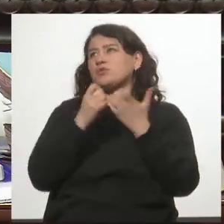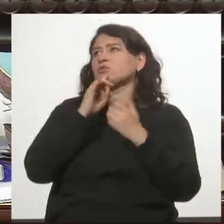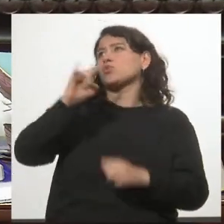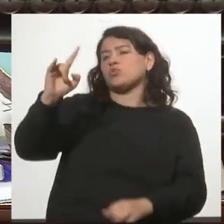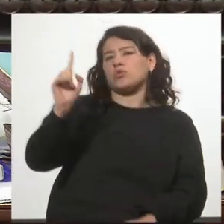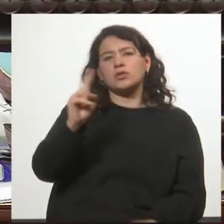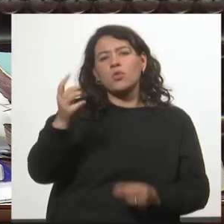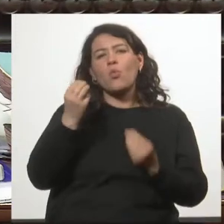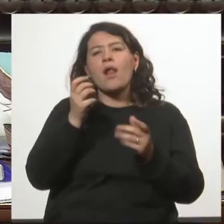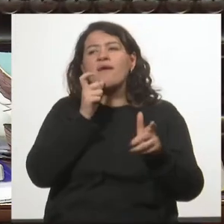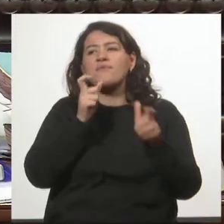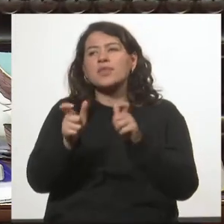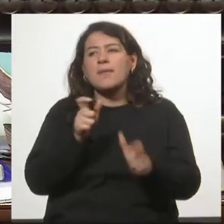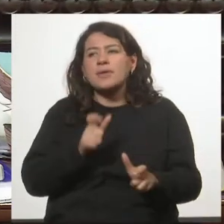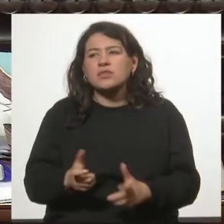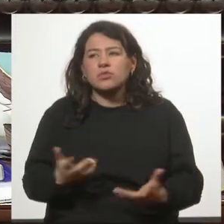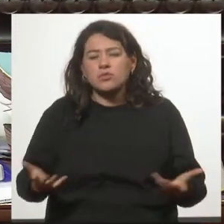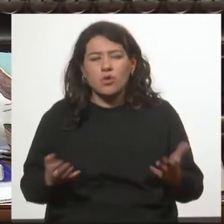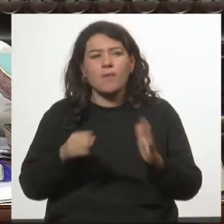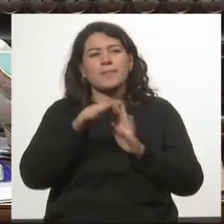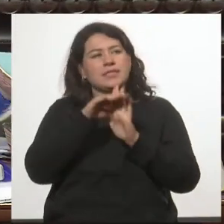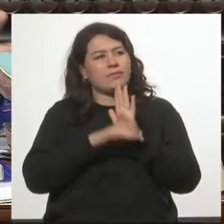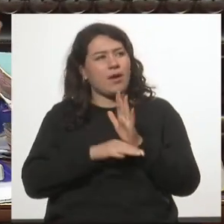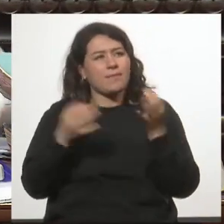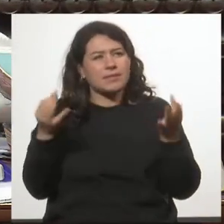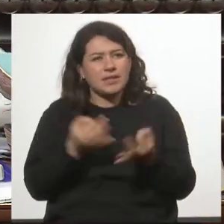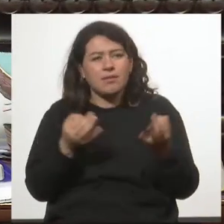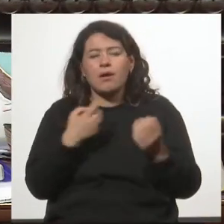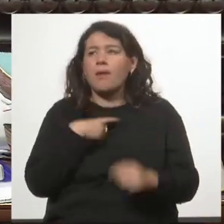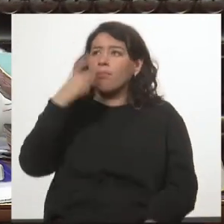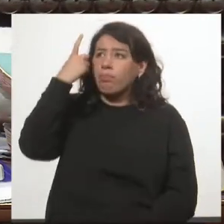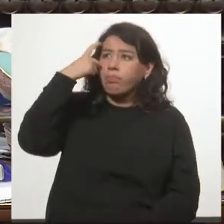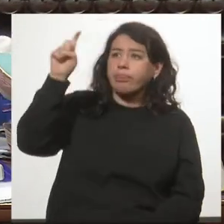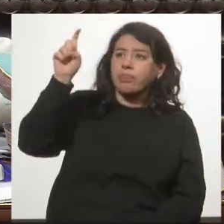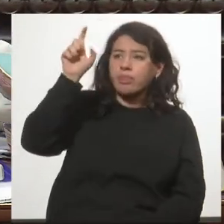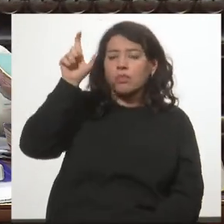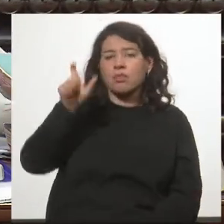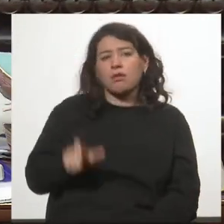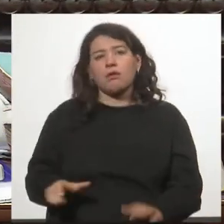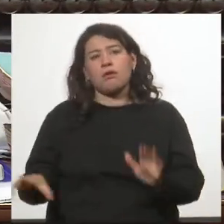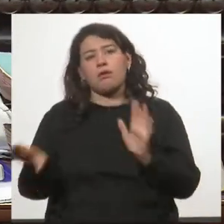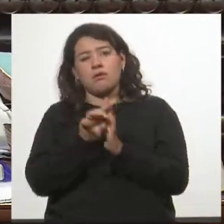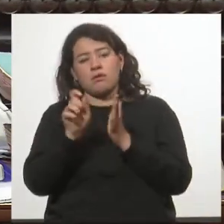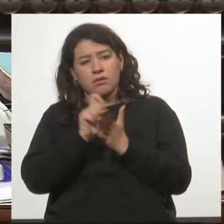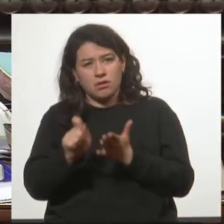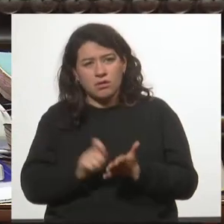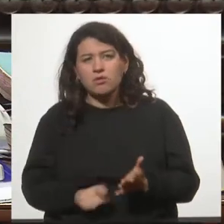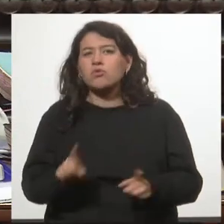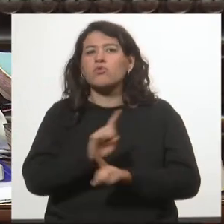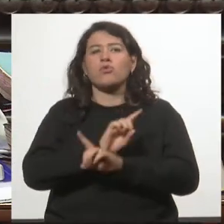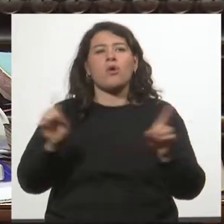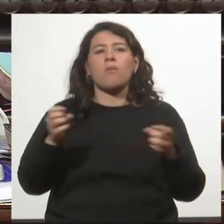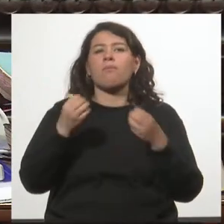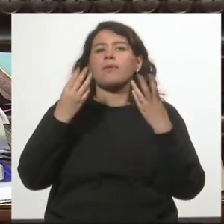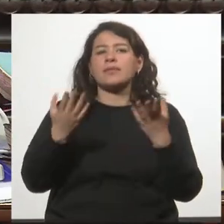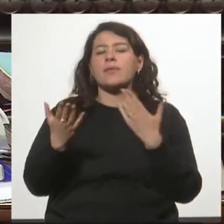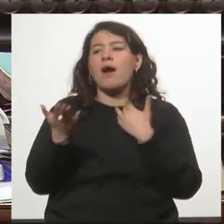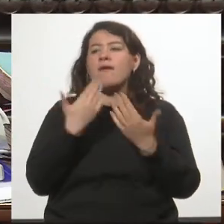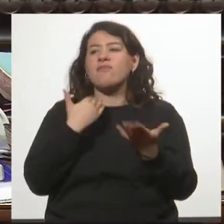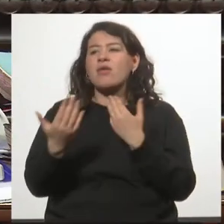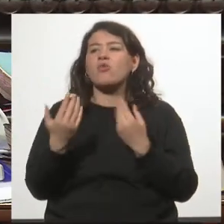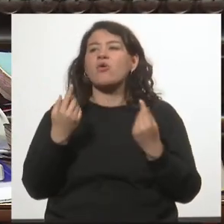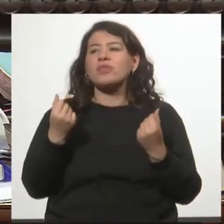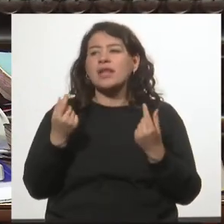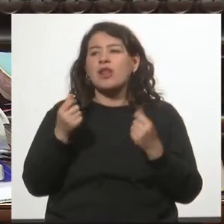es el fundamento de este principio de especialidad porque se le ocurrió al constituyente establecer restricciones arbitrarias no porque estamos hablando de los